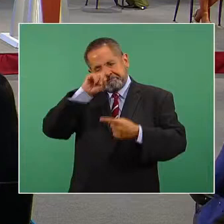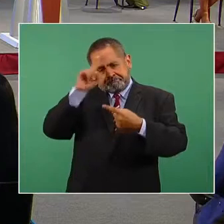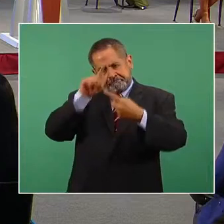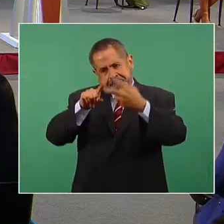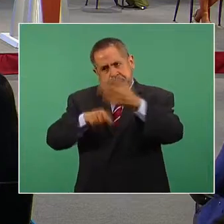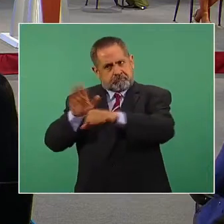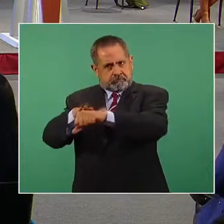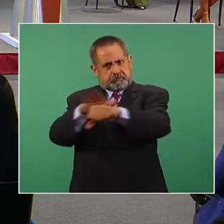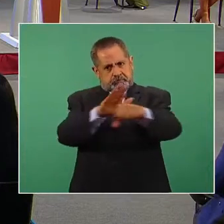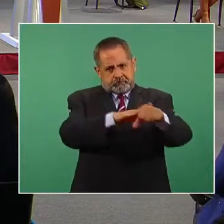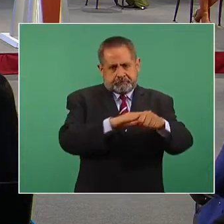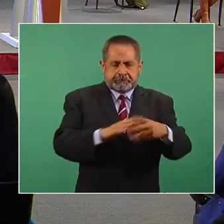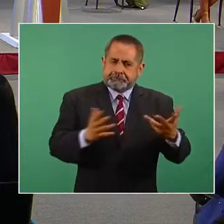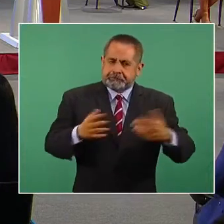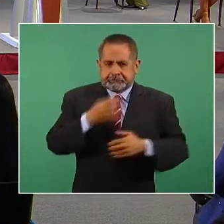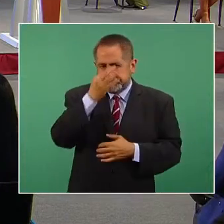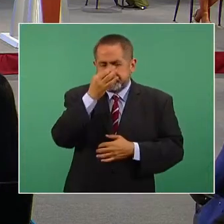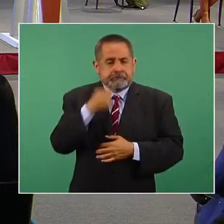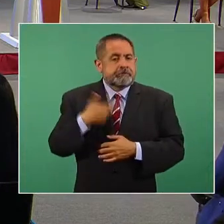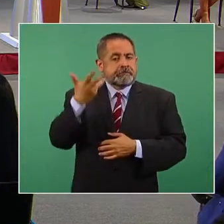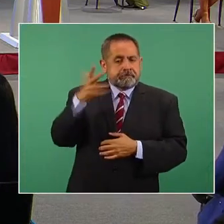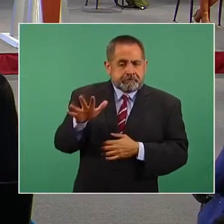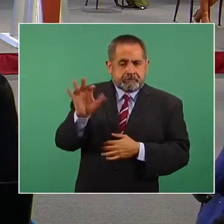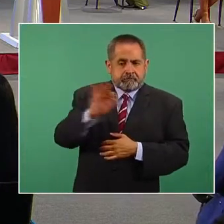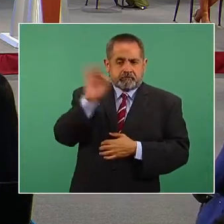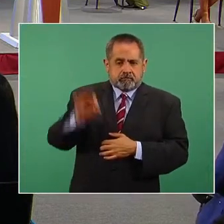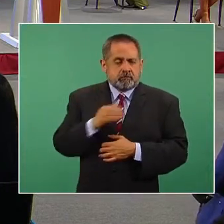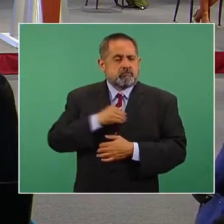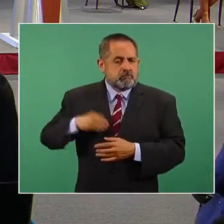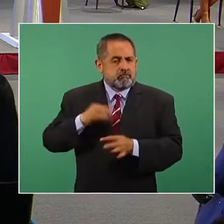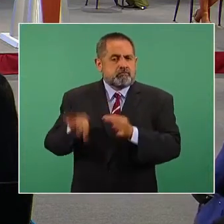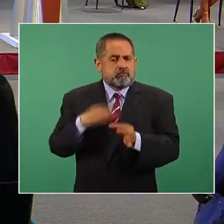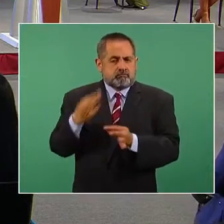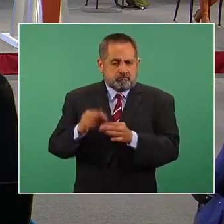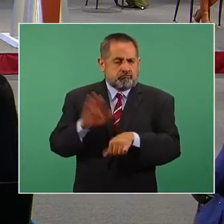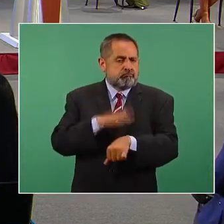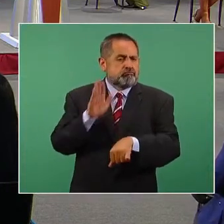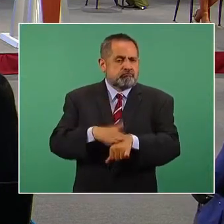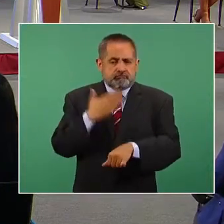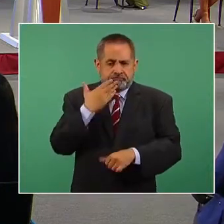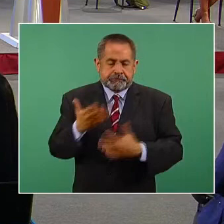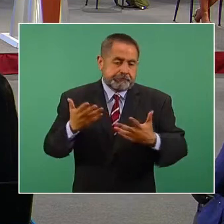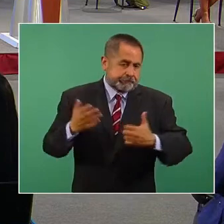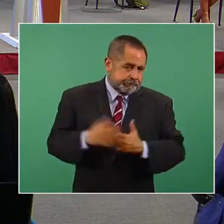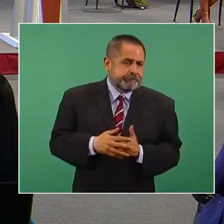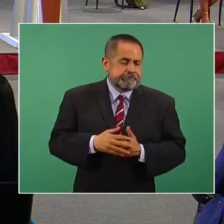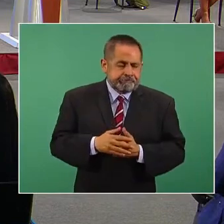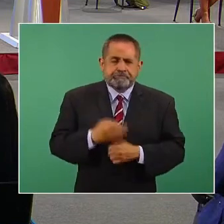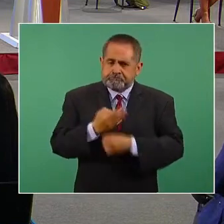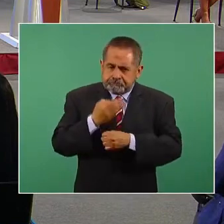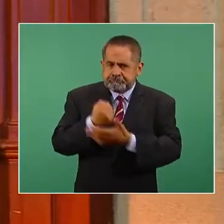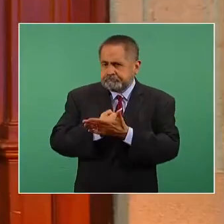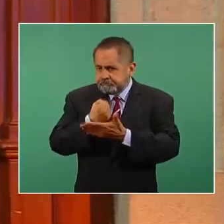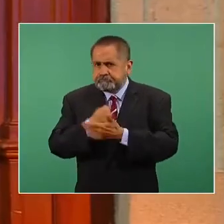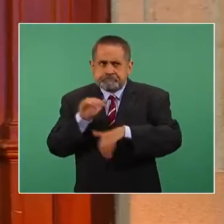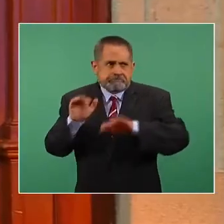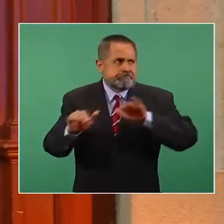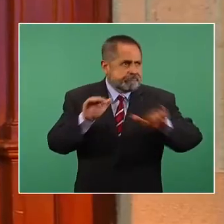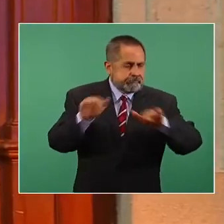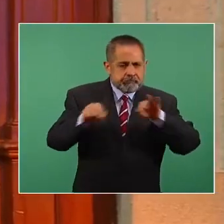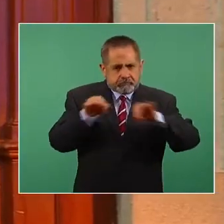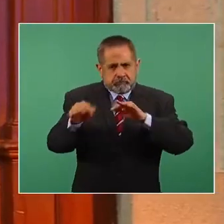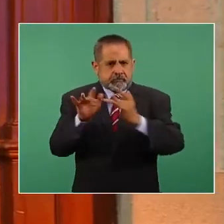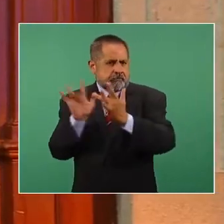federativas, solamente el 10% se ha cumplido en su totalidad. Entonces, estamos trabajando permanentemente